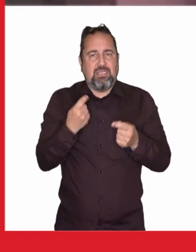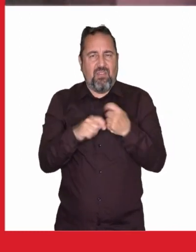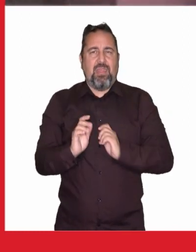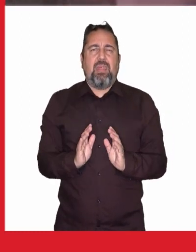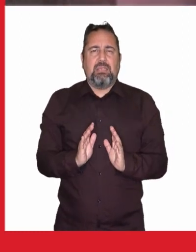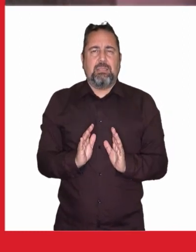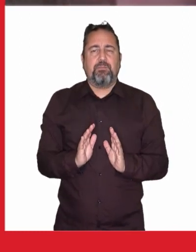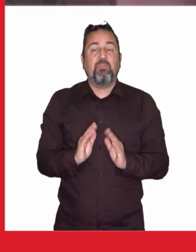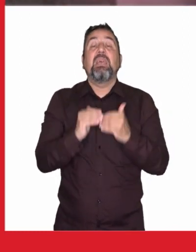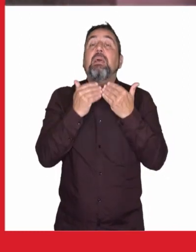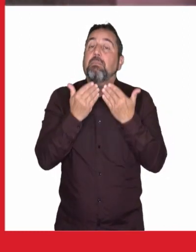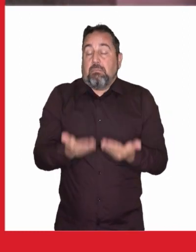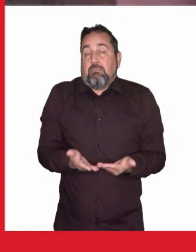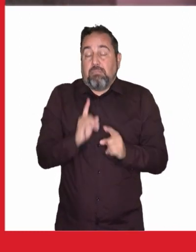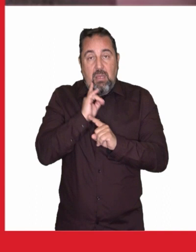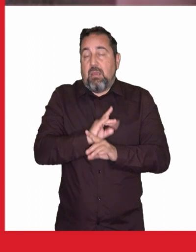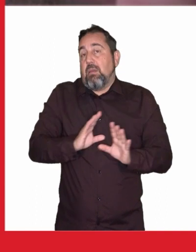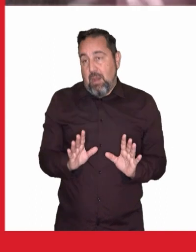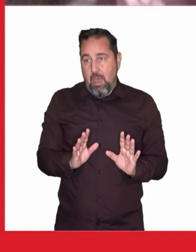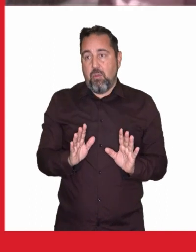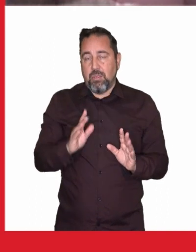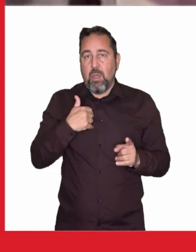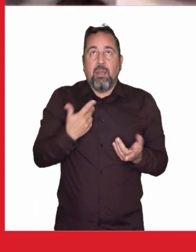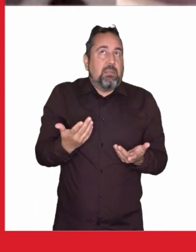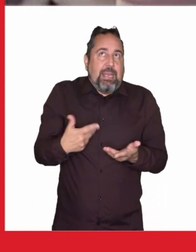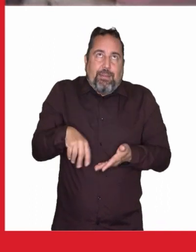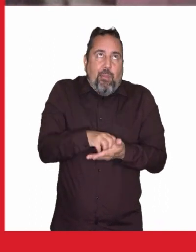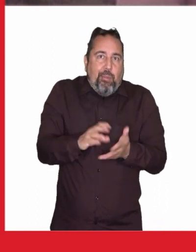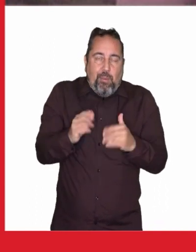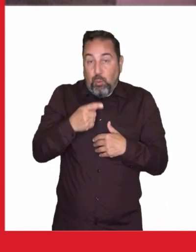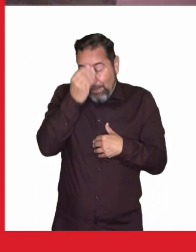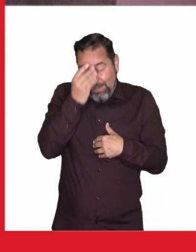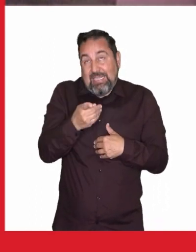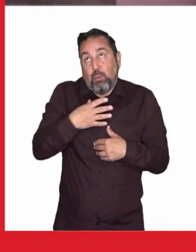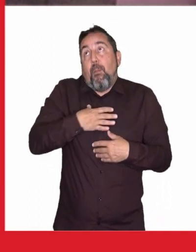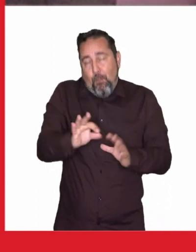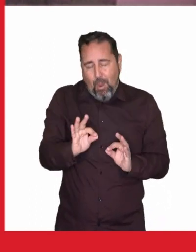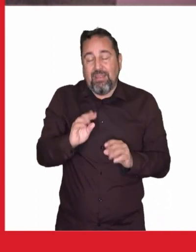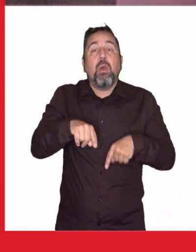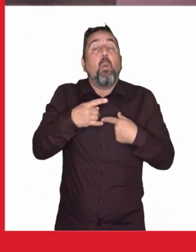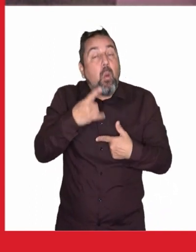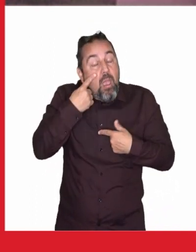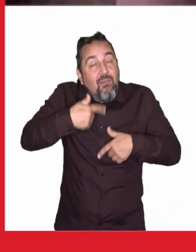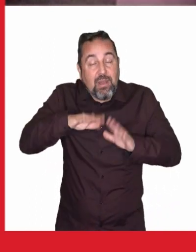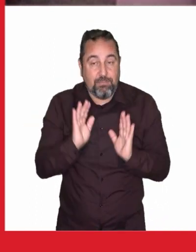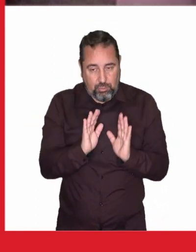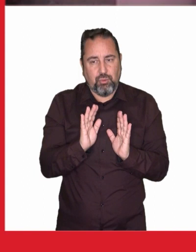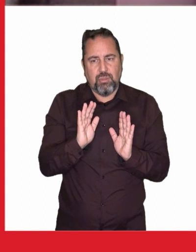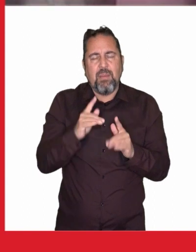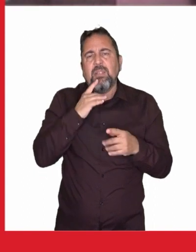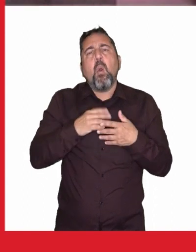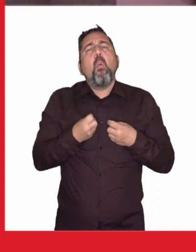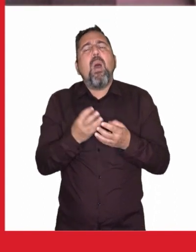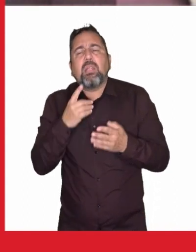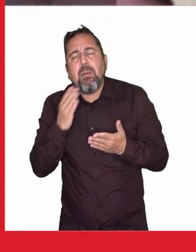eso, esas son las unidades vendidas. ¿Sí? Por supuesto, con toda la incertidumbre del mundo. Tú crees que vas a